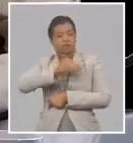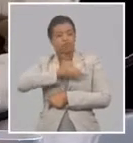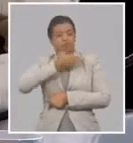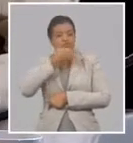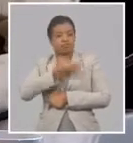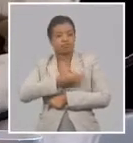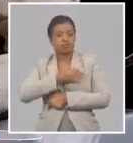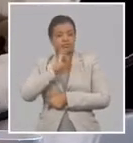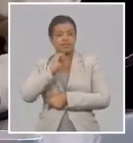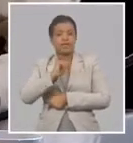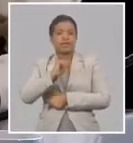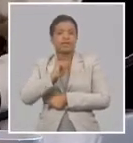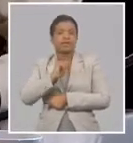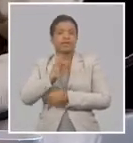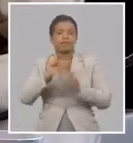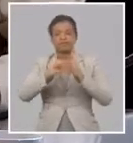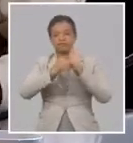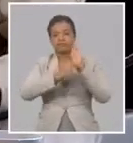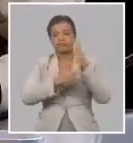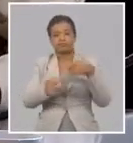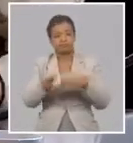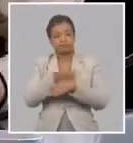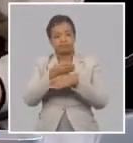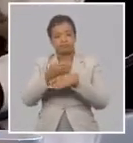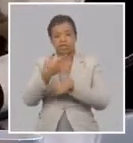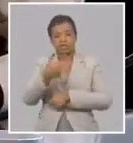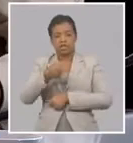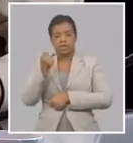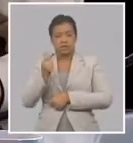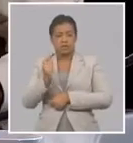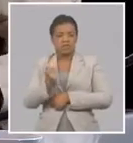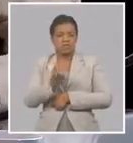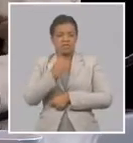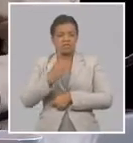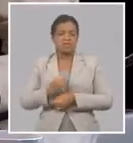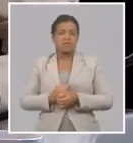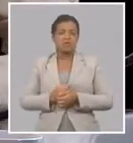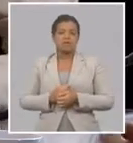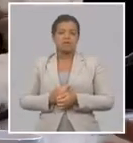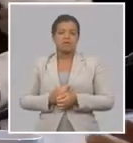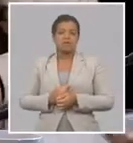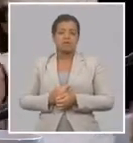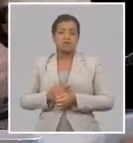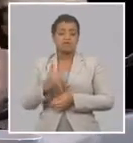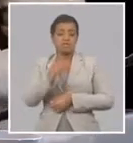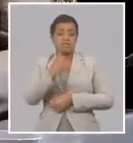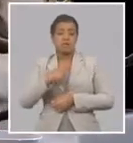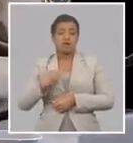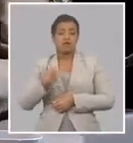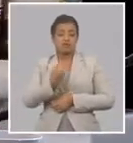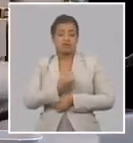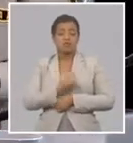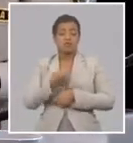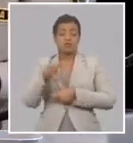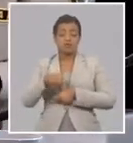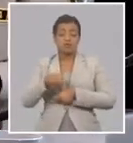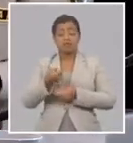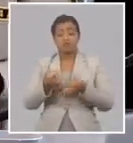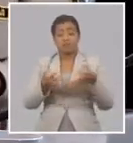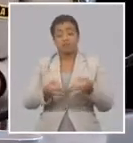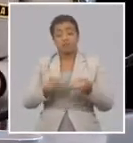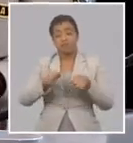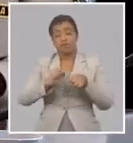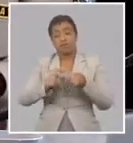seis direcciones muy rapidito sé que estamos contra el tiempo con las direcciones fundamentales que la institución ha estado priorizando en este escenario que ya se ha